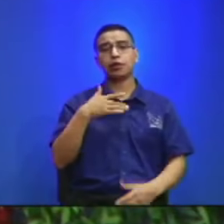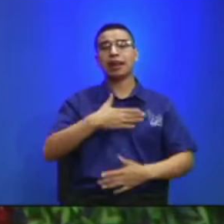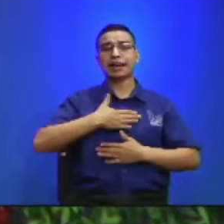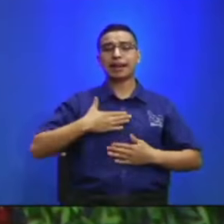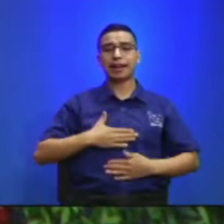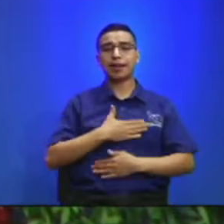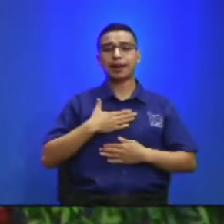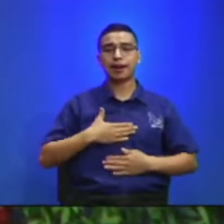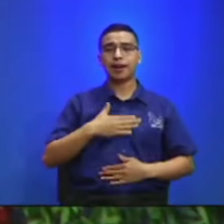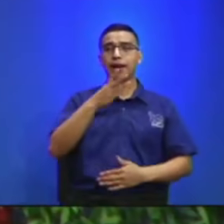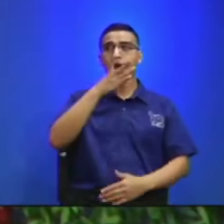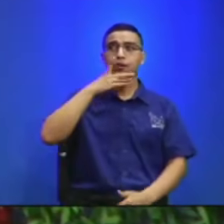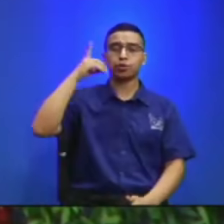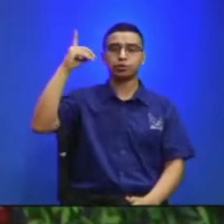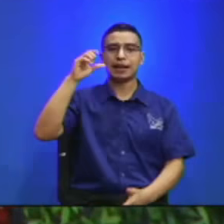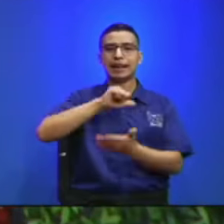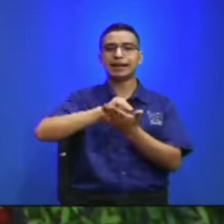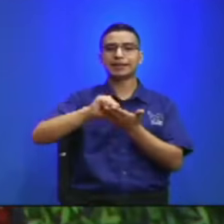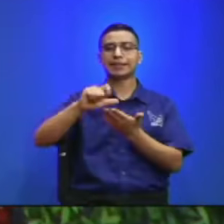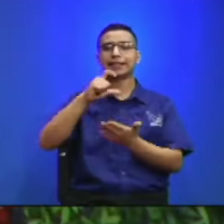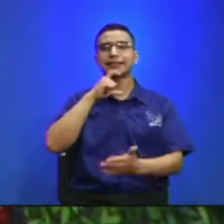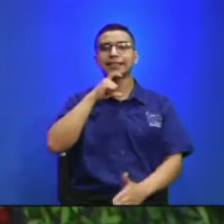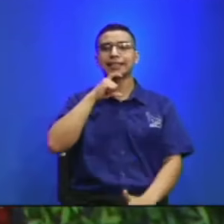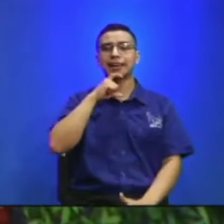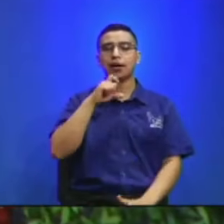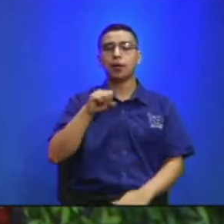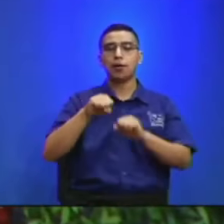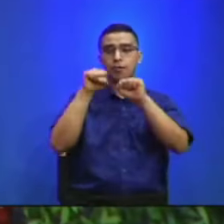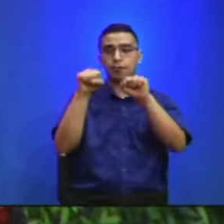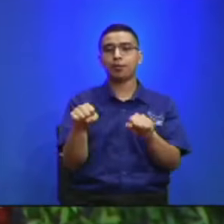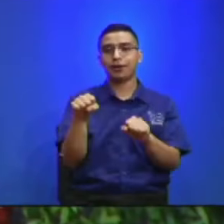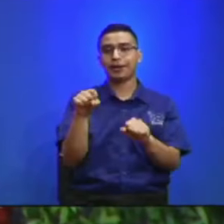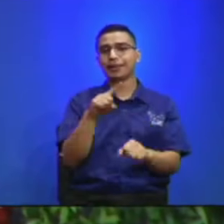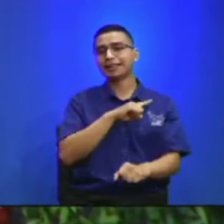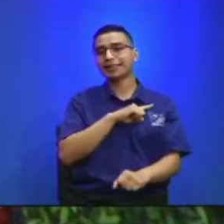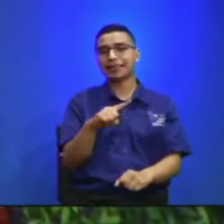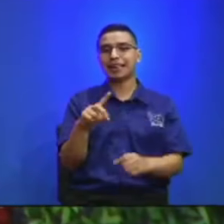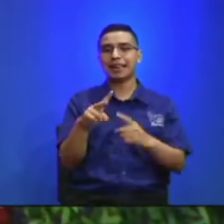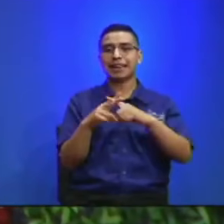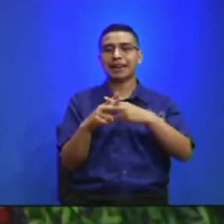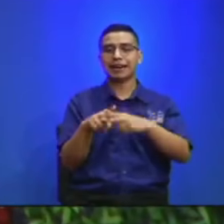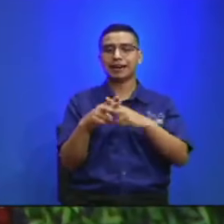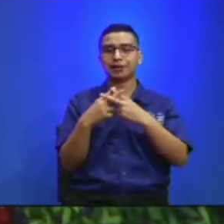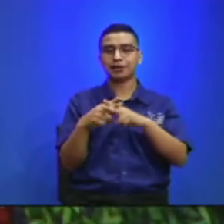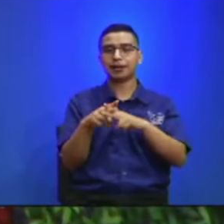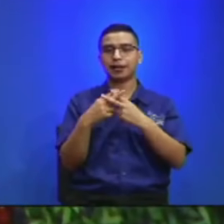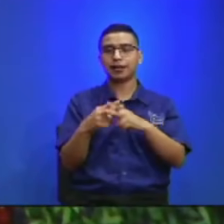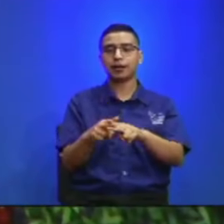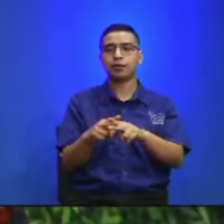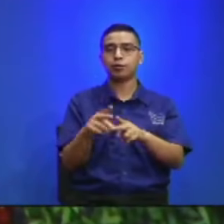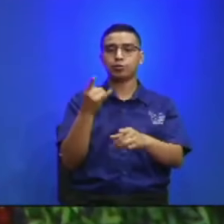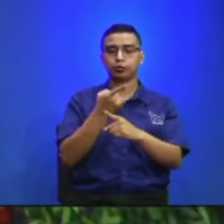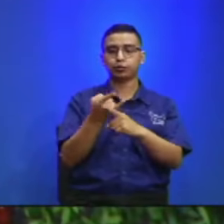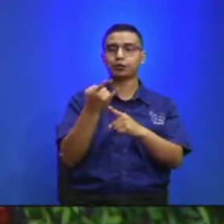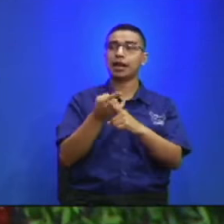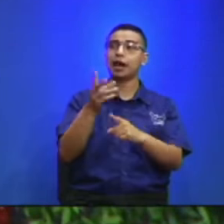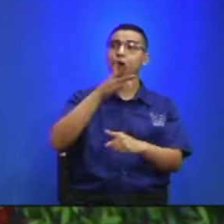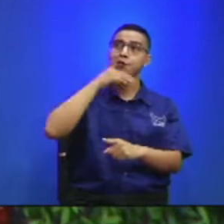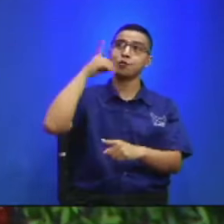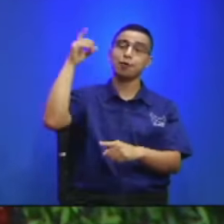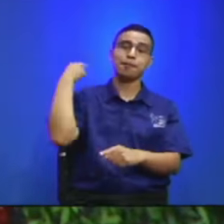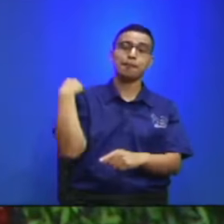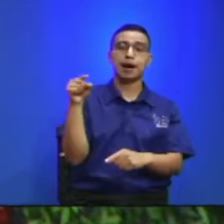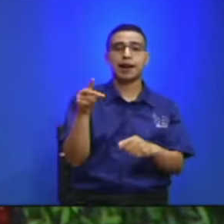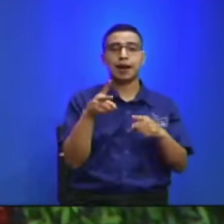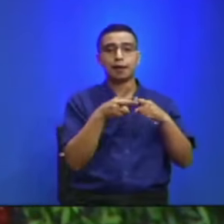la santa cena puede ser el instrumento que dios utilice para que se corten las aguas y pases